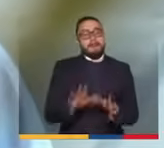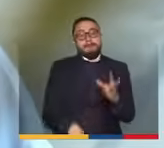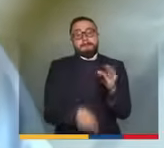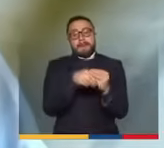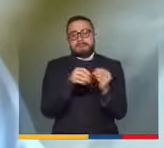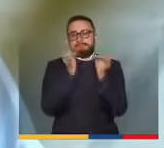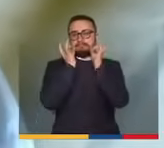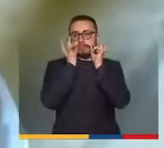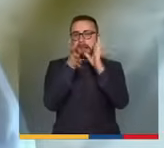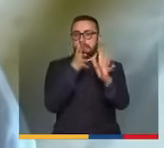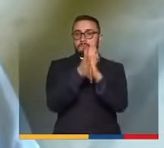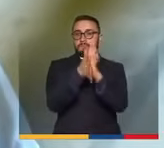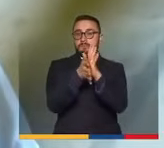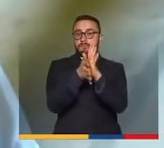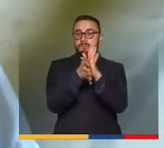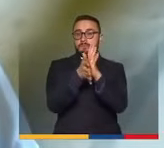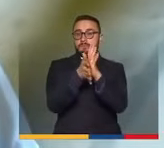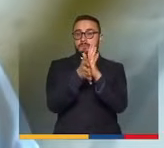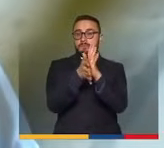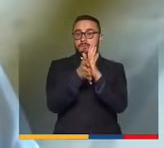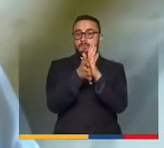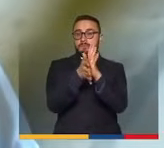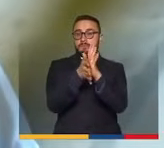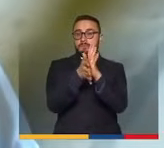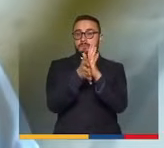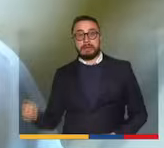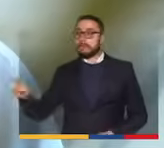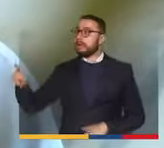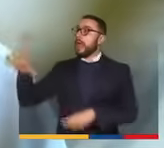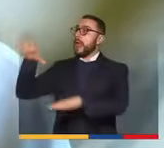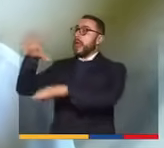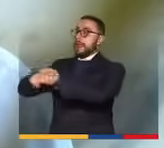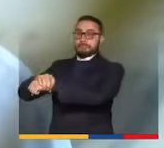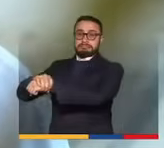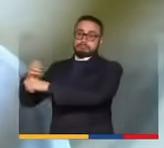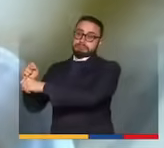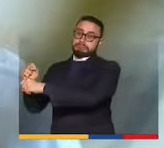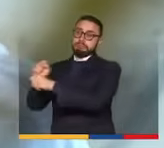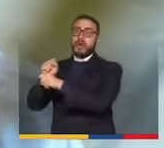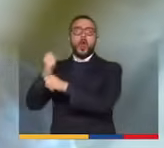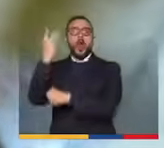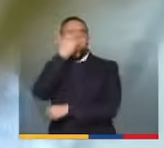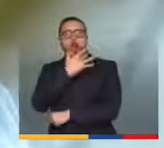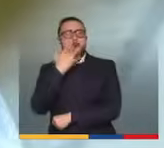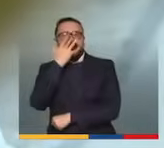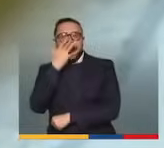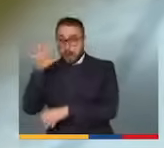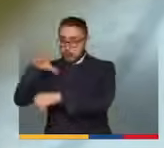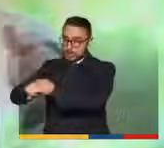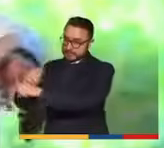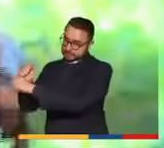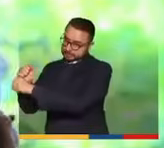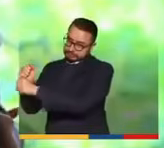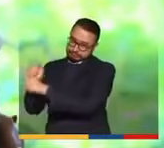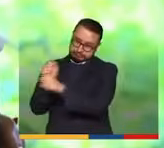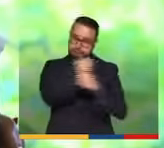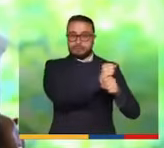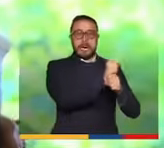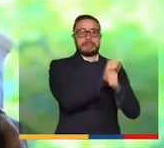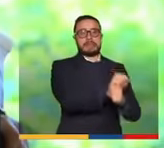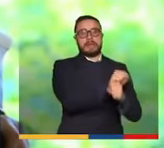continentes, de otros colores de su piel, y los transformaron en esclavos. a los dueños de esta